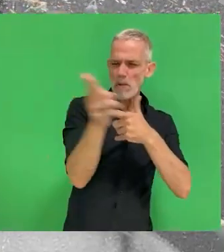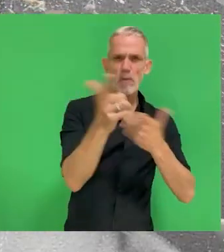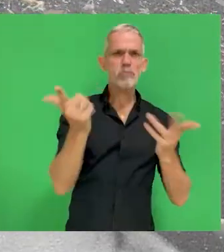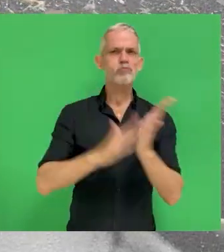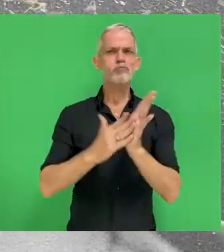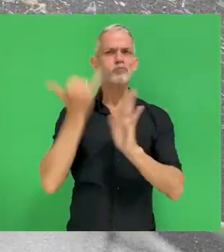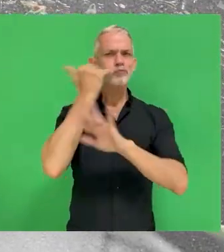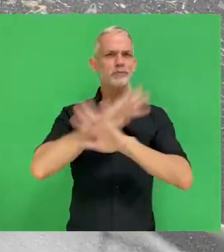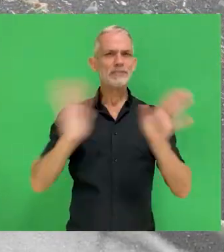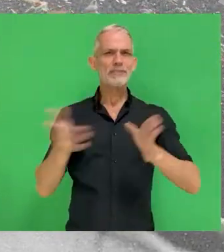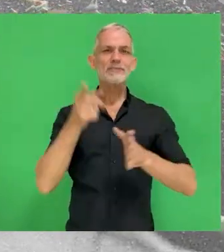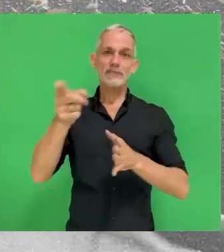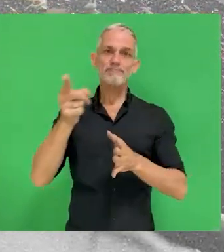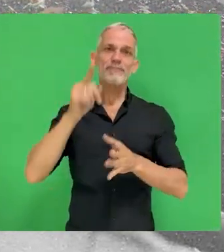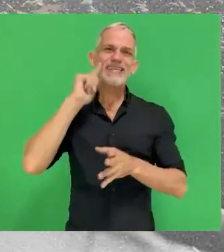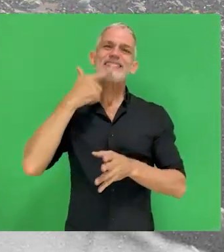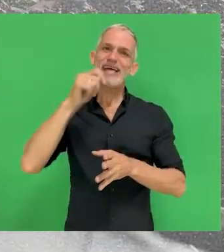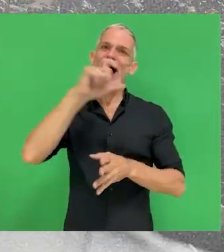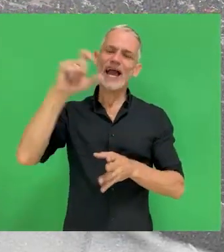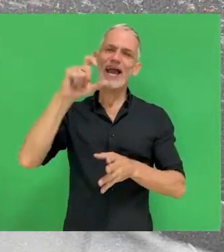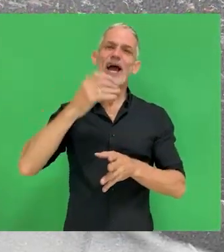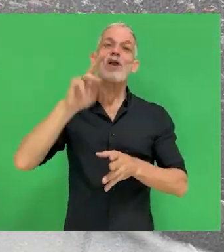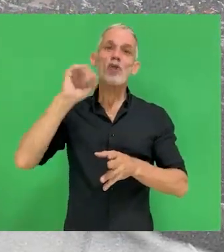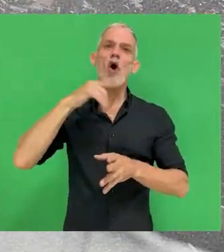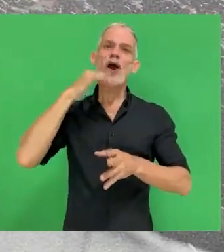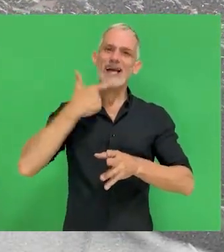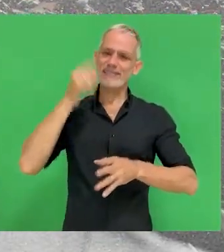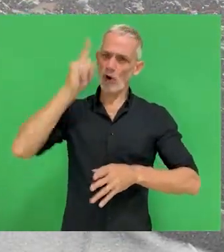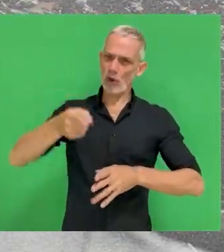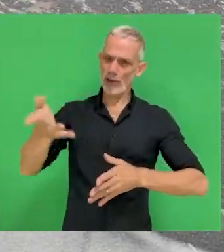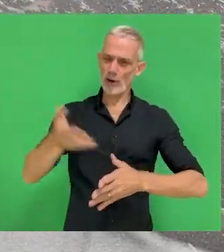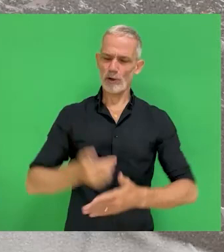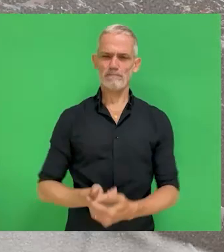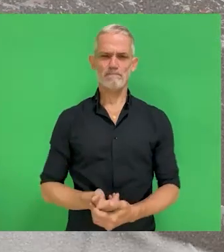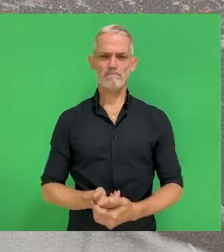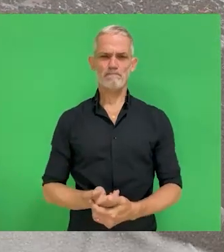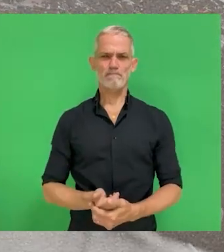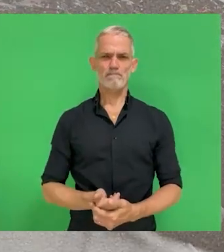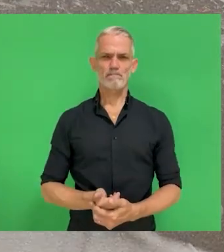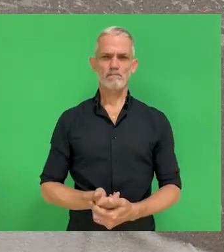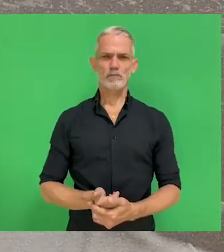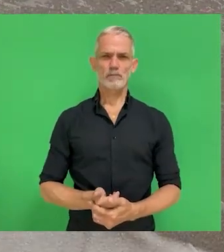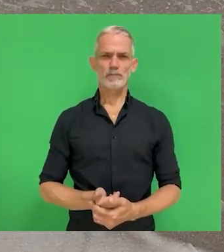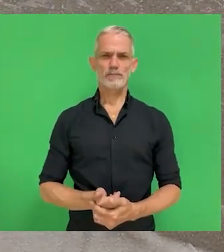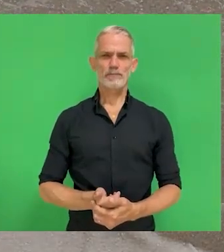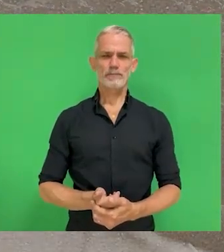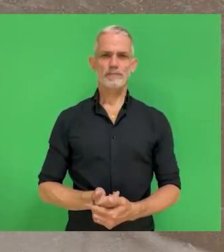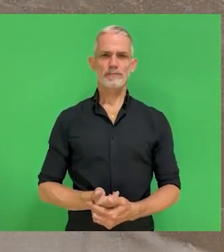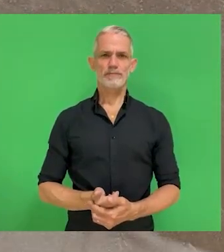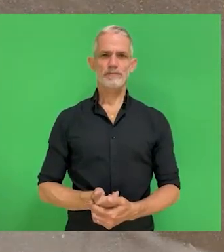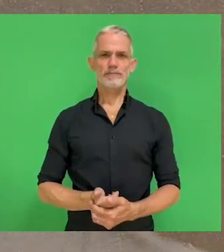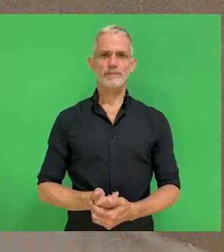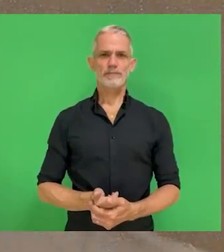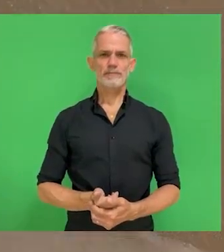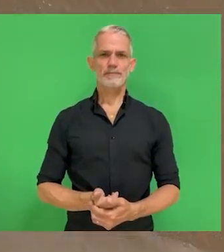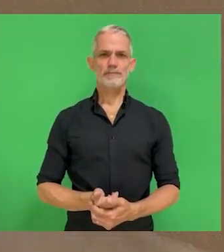comprobarse, por Isaac Francisco Rojas. Las fotos de Rojas en distintas etapas de su vida se mezclan con imágenes de un basural y de